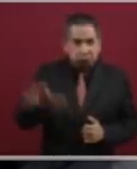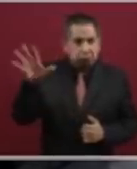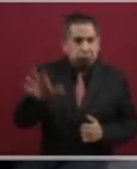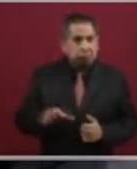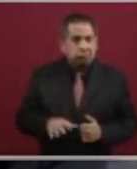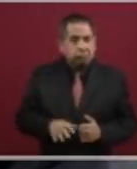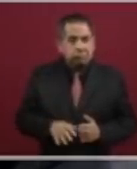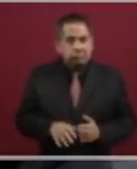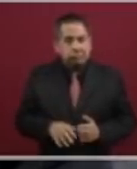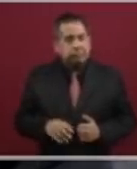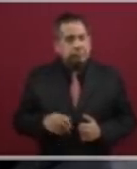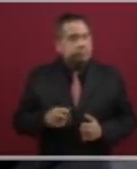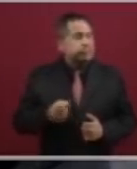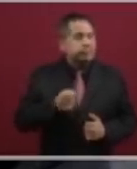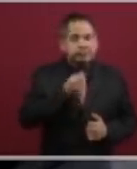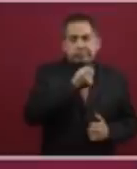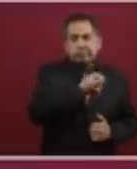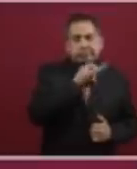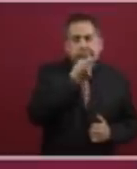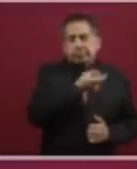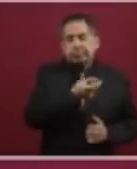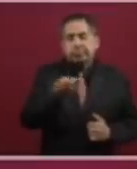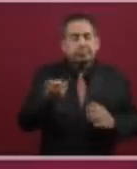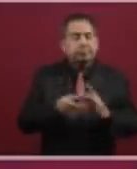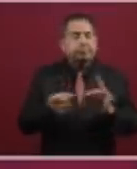Dicen algunos